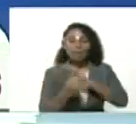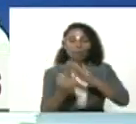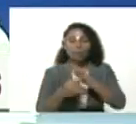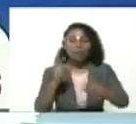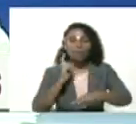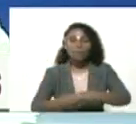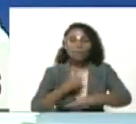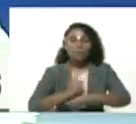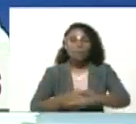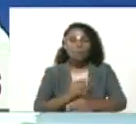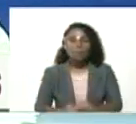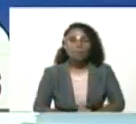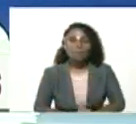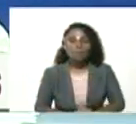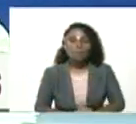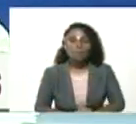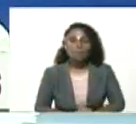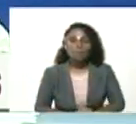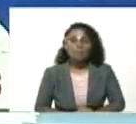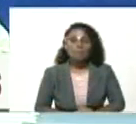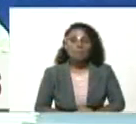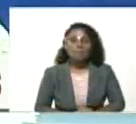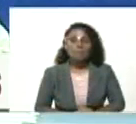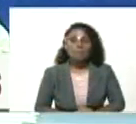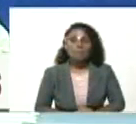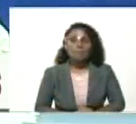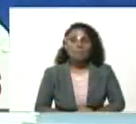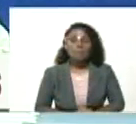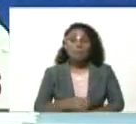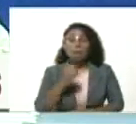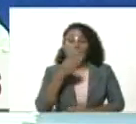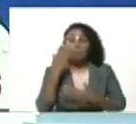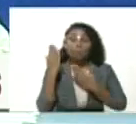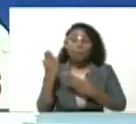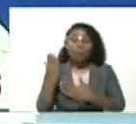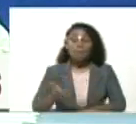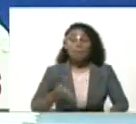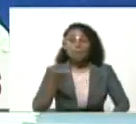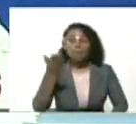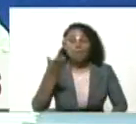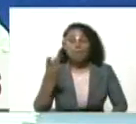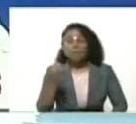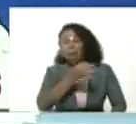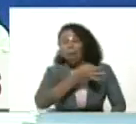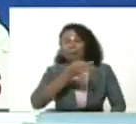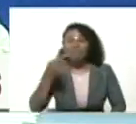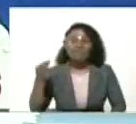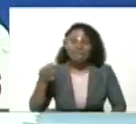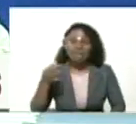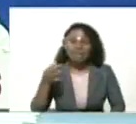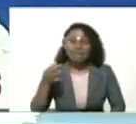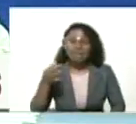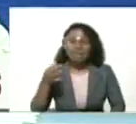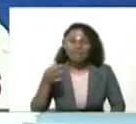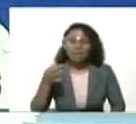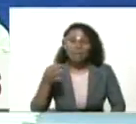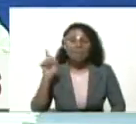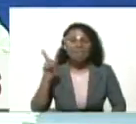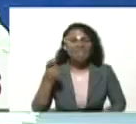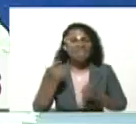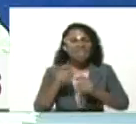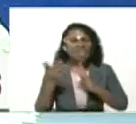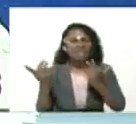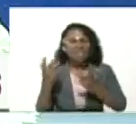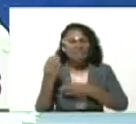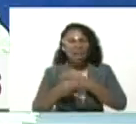le dicen. El INAMEP tiene una muy buena página, el INAMEP, excelente página. Se trata del